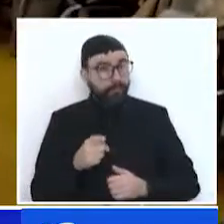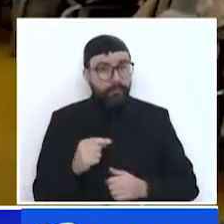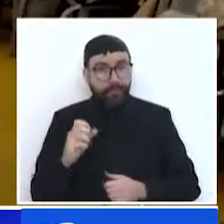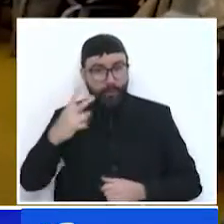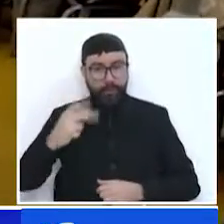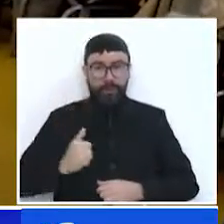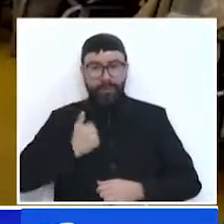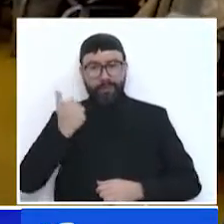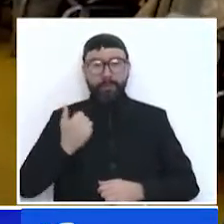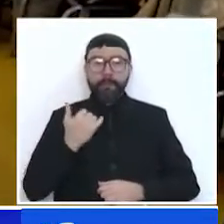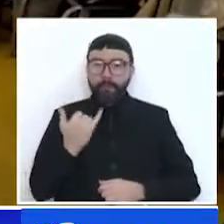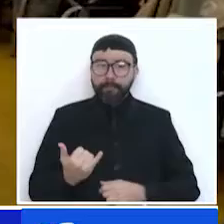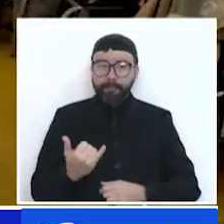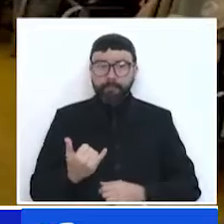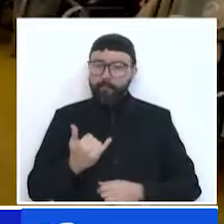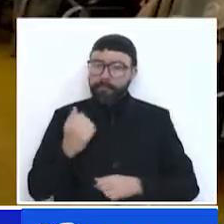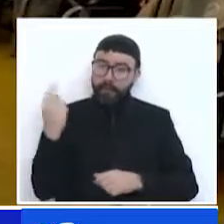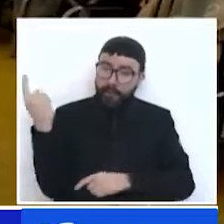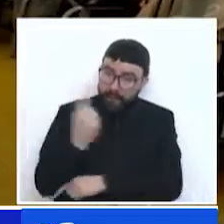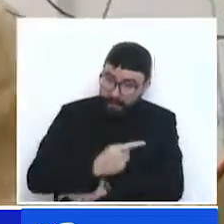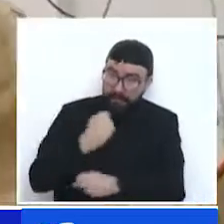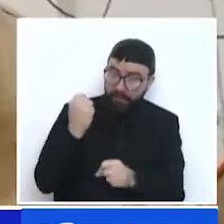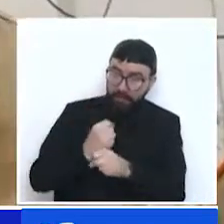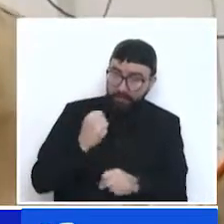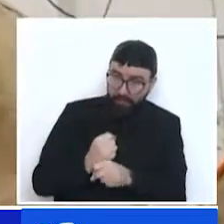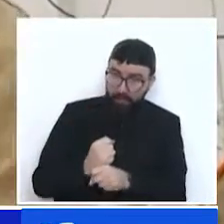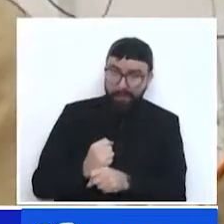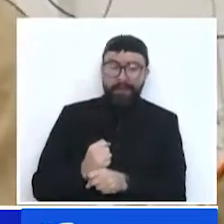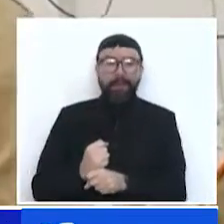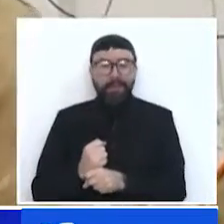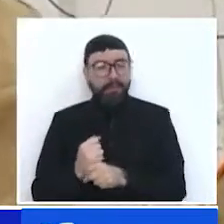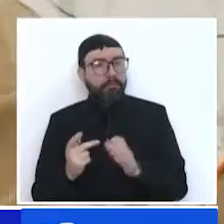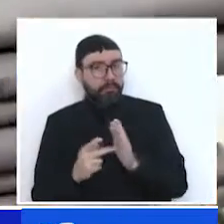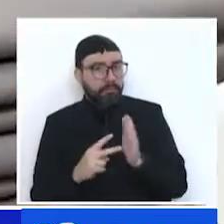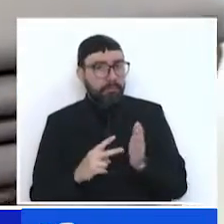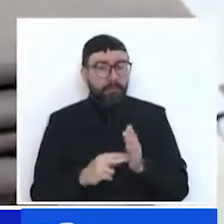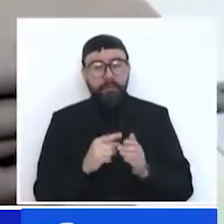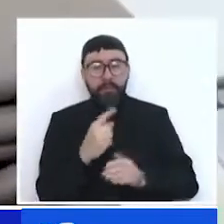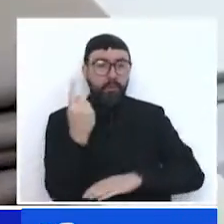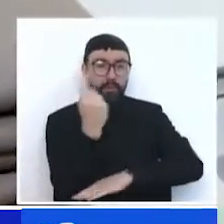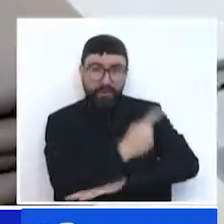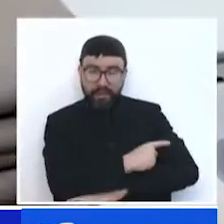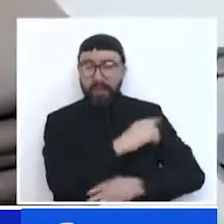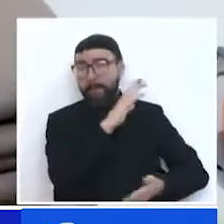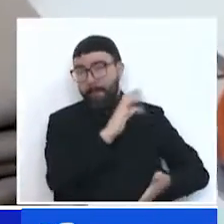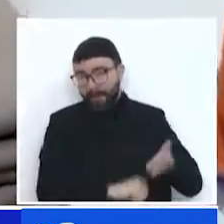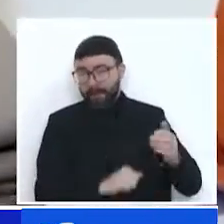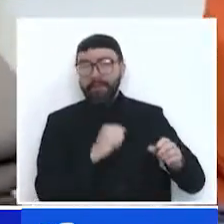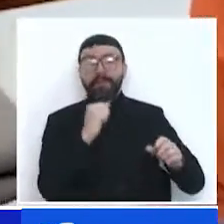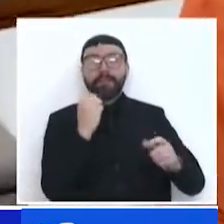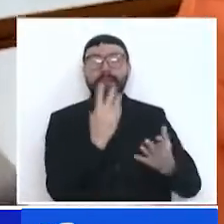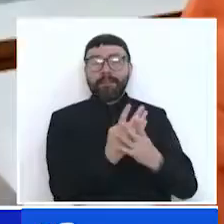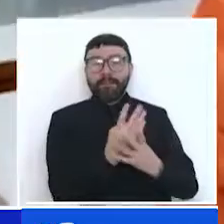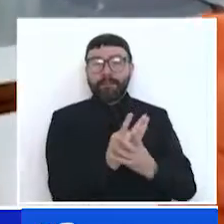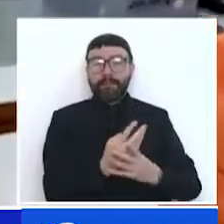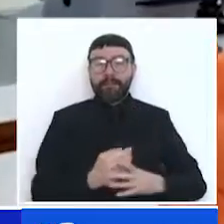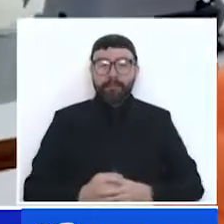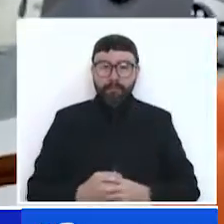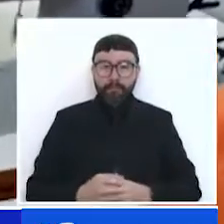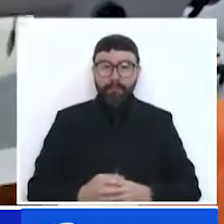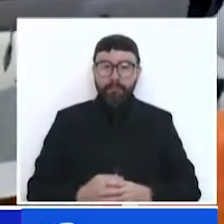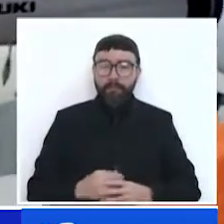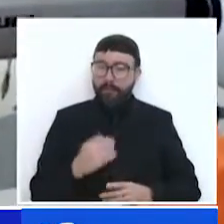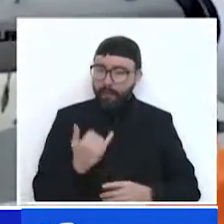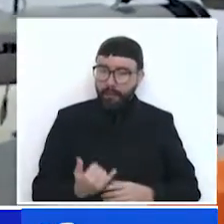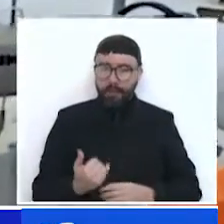oportunidades. Por cada día de trabajo en el centro penitenciario se tiene un día de redención. Las segundas oportunidades para